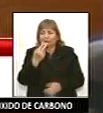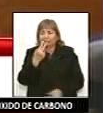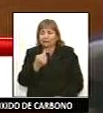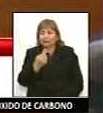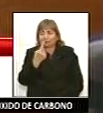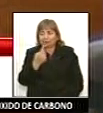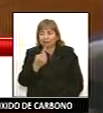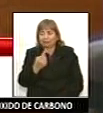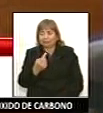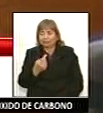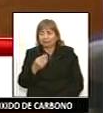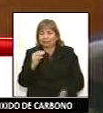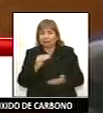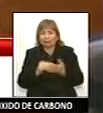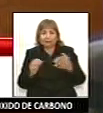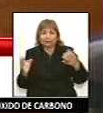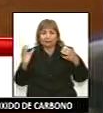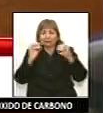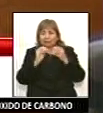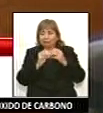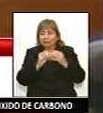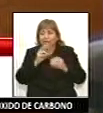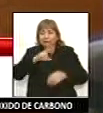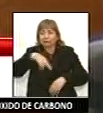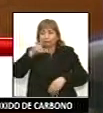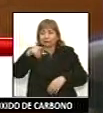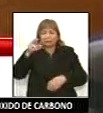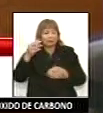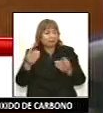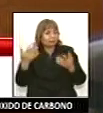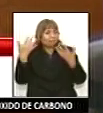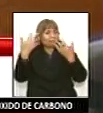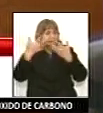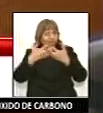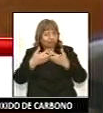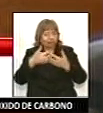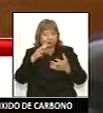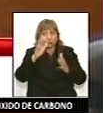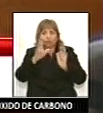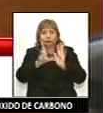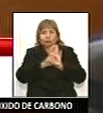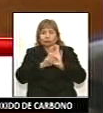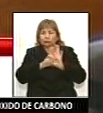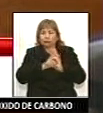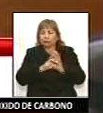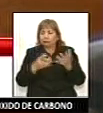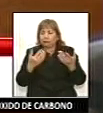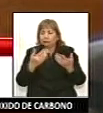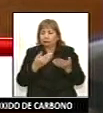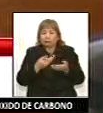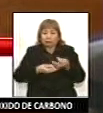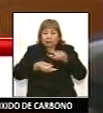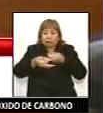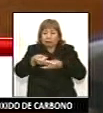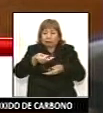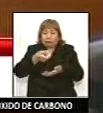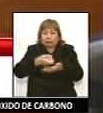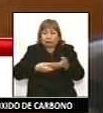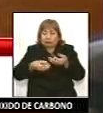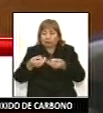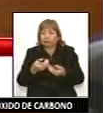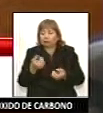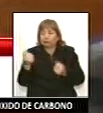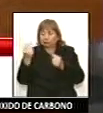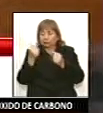13.1 a las mancomunidades regionales para que, en concordancia con su ley de creación, las transferencias presupuestales del